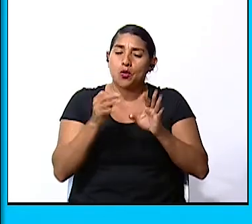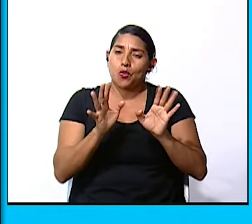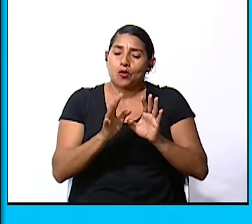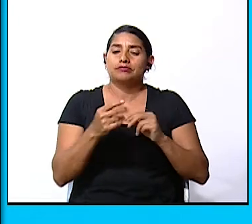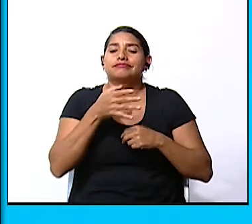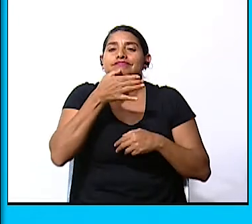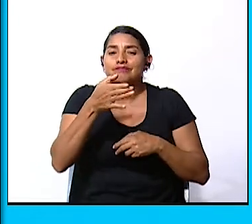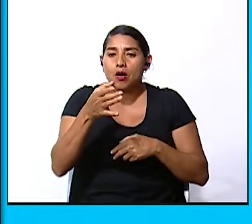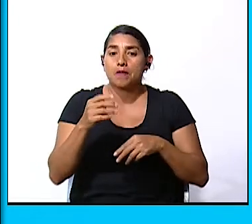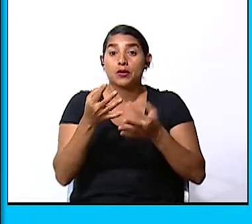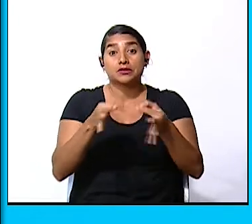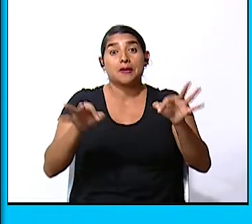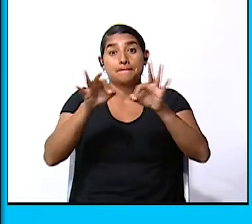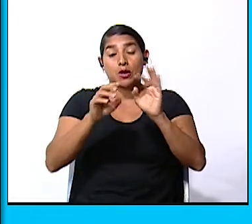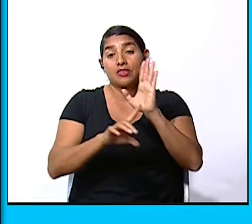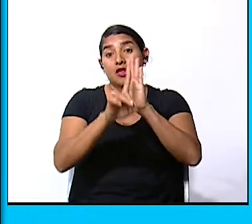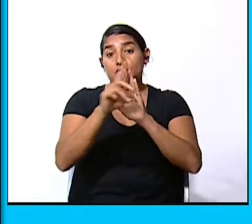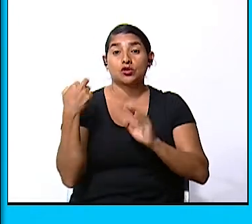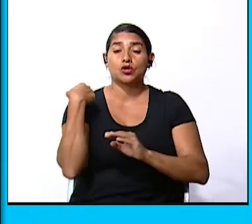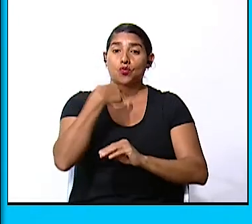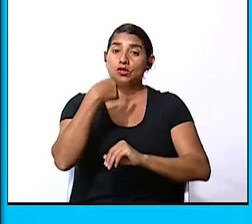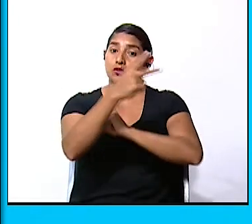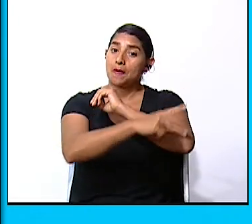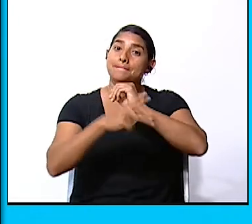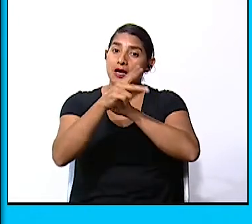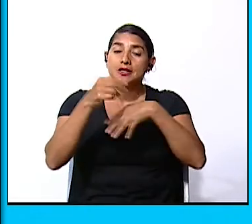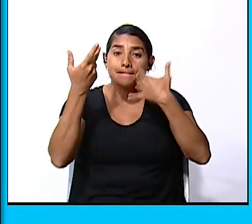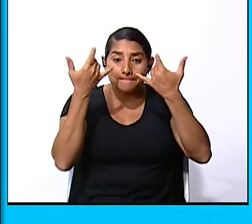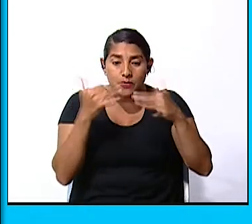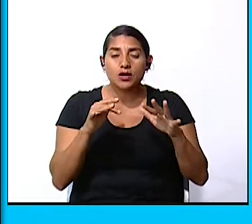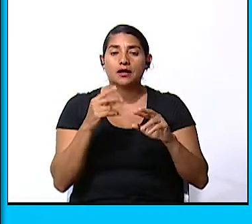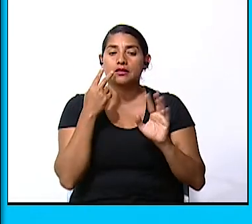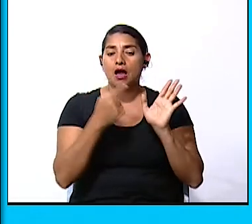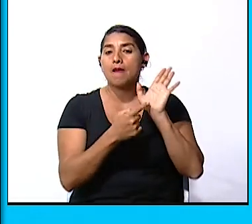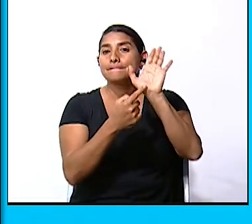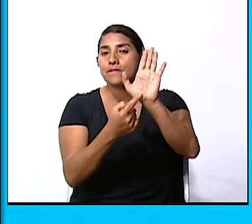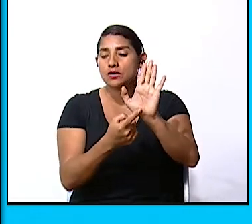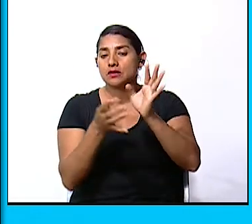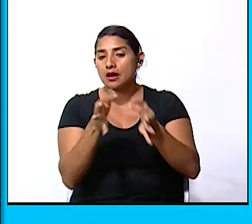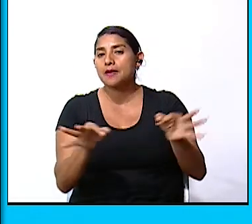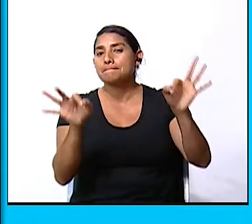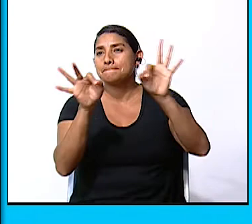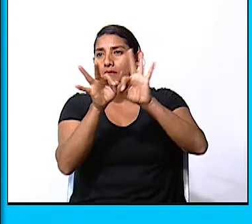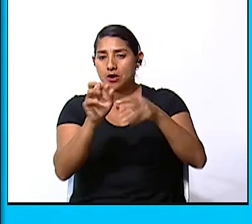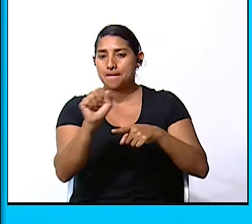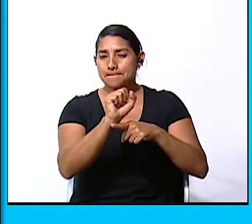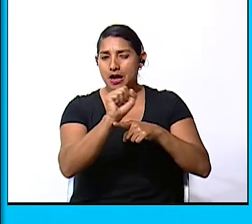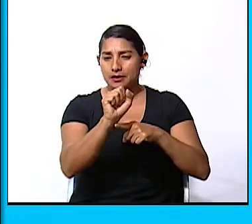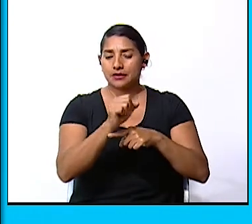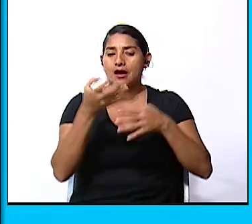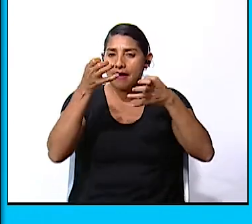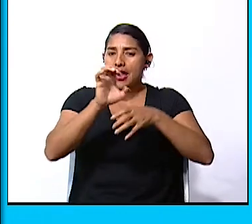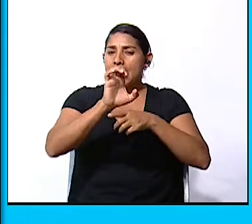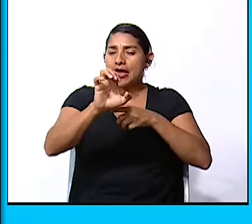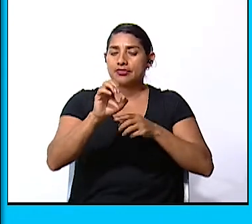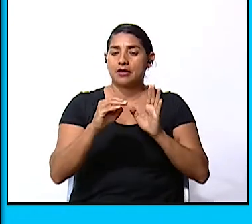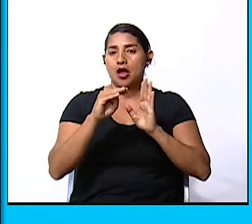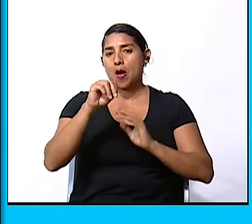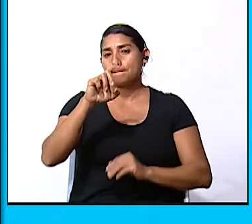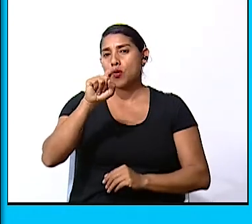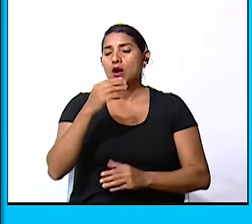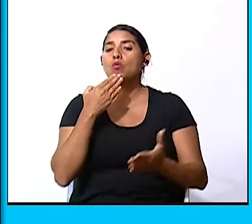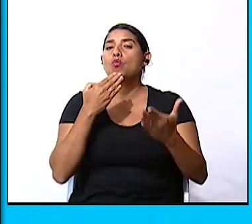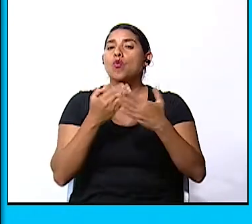es importante para el desarrollo de nuestro país porque ya deja ver la importancia de la práctica de la ética, la moral y las